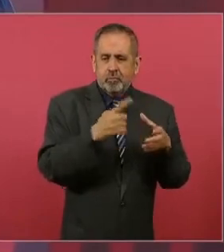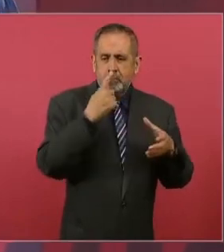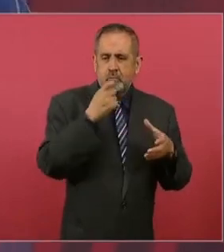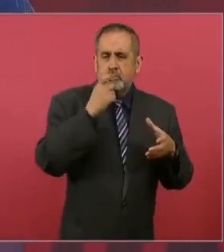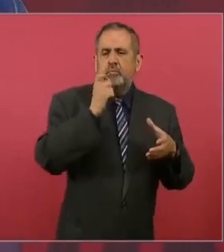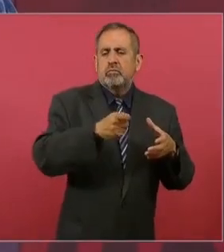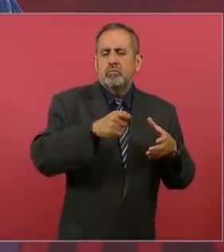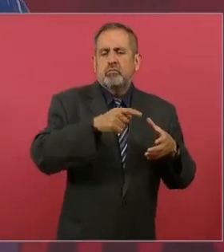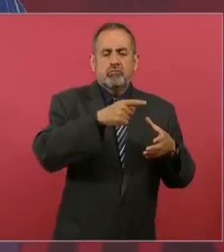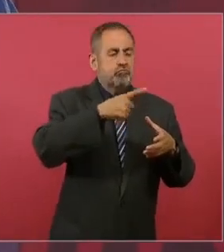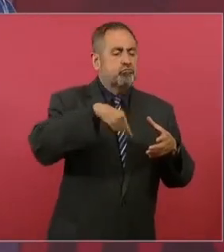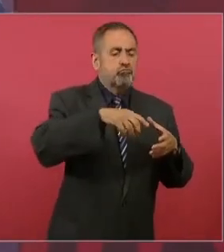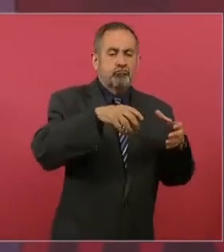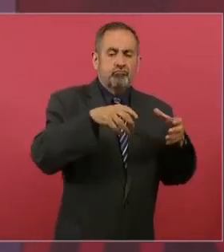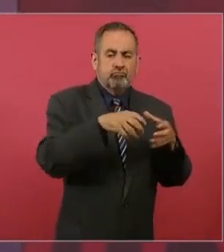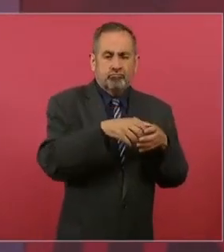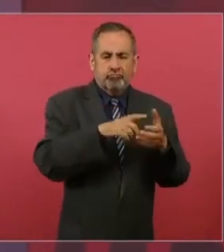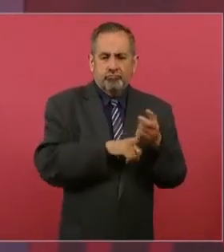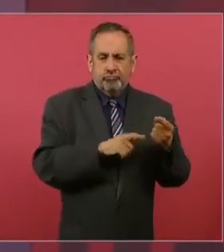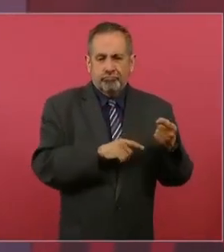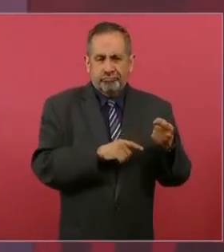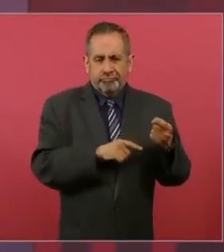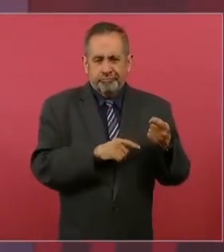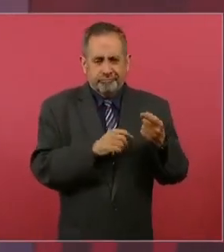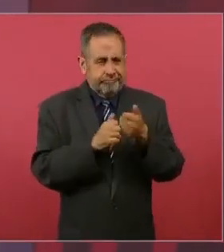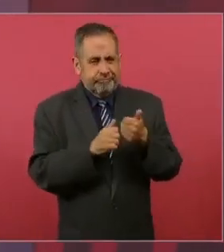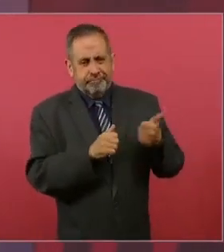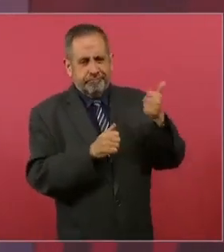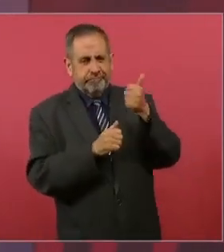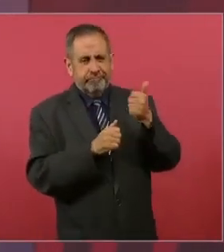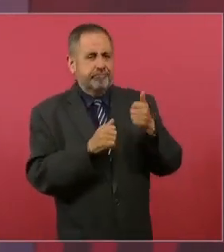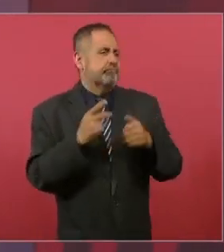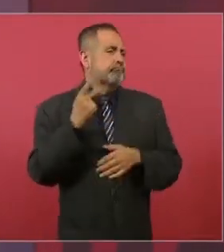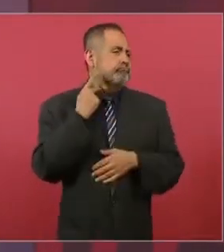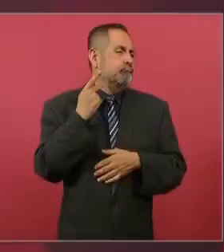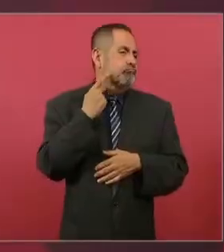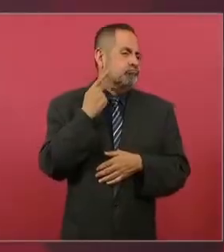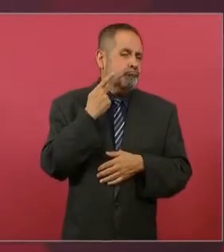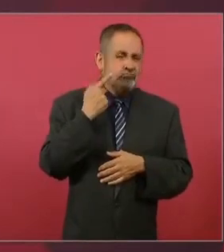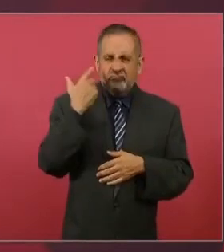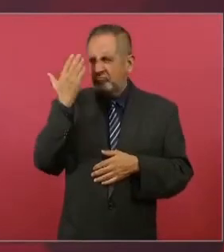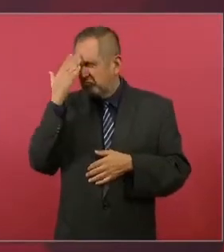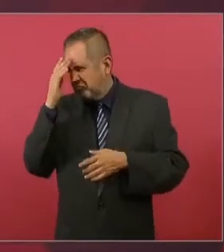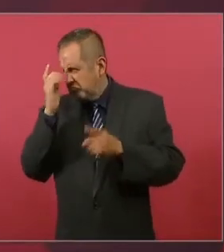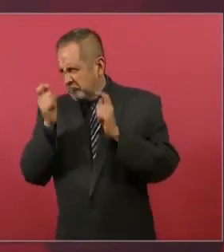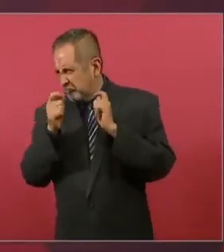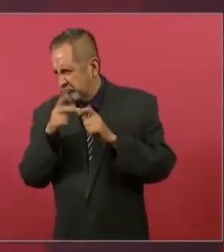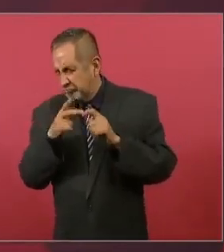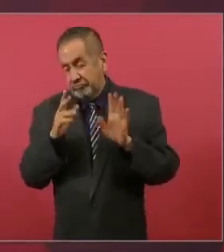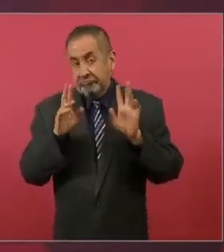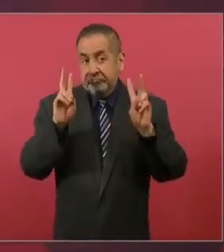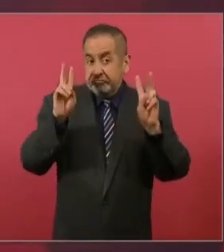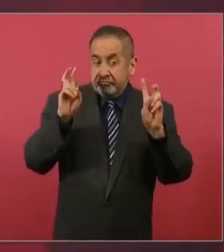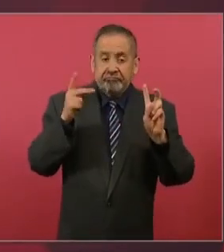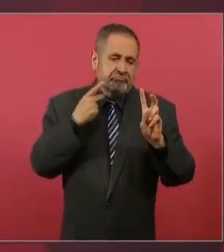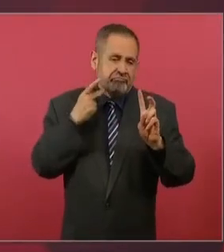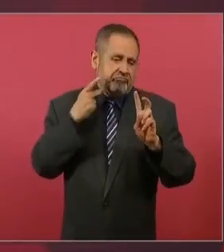que eran los de la llamada sociedad política, ¿no? Los enterados, los